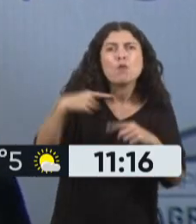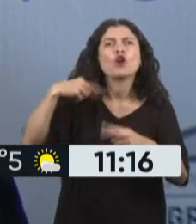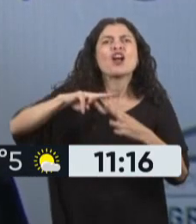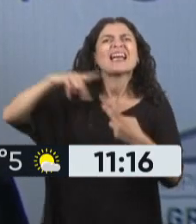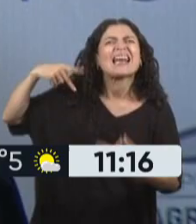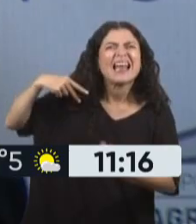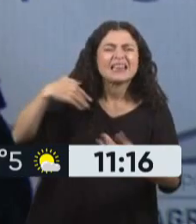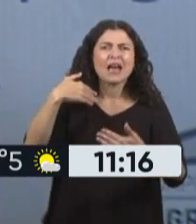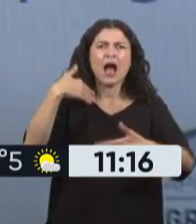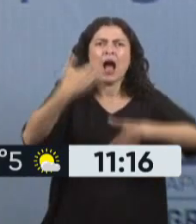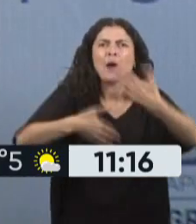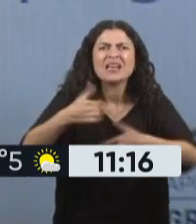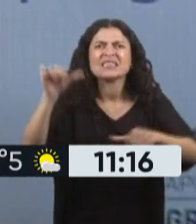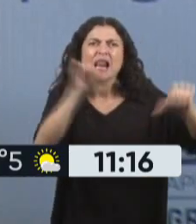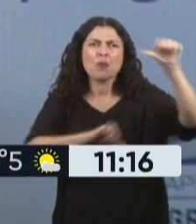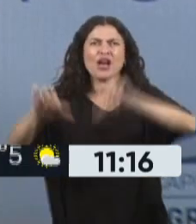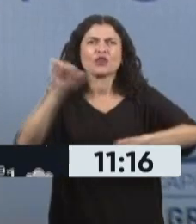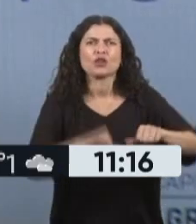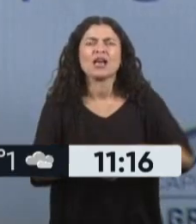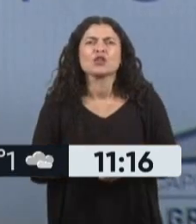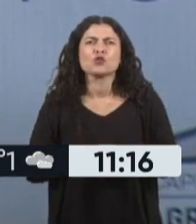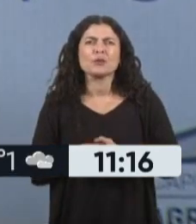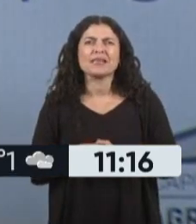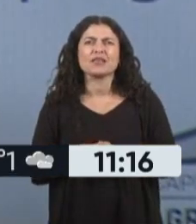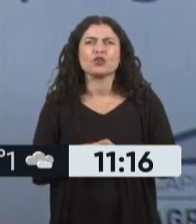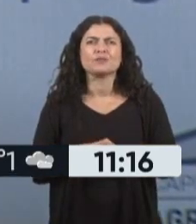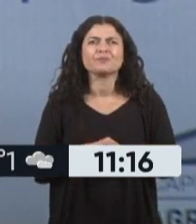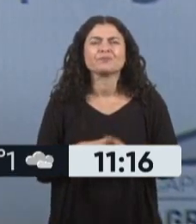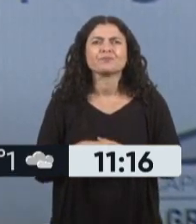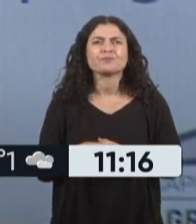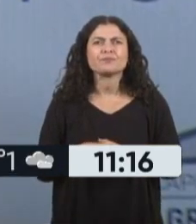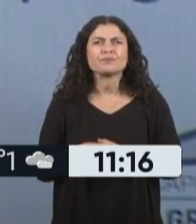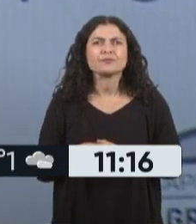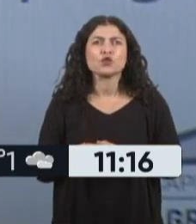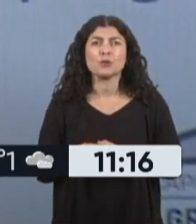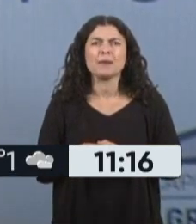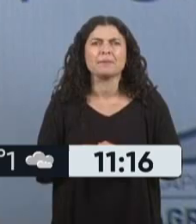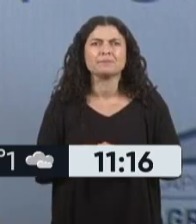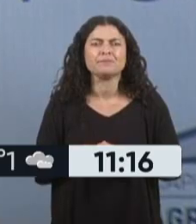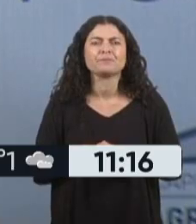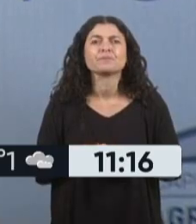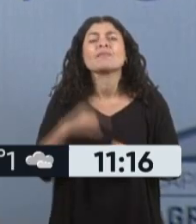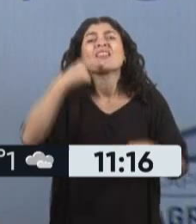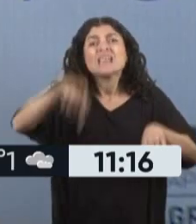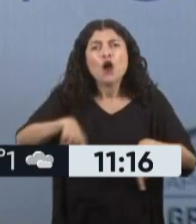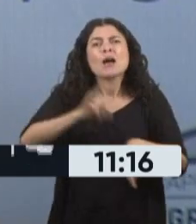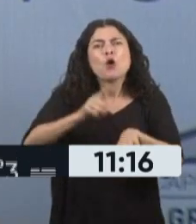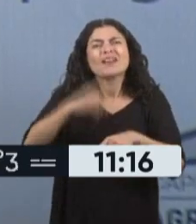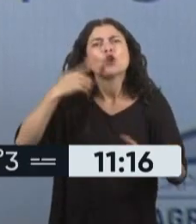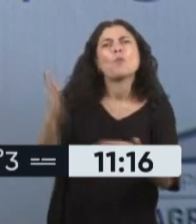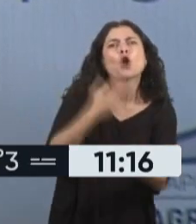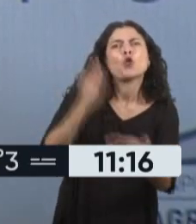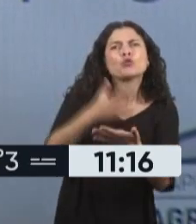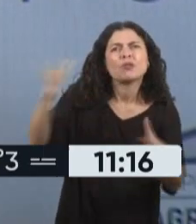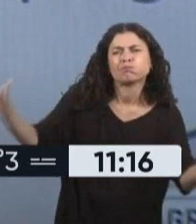Argentina siempre fue una orgullosa protagonista, es que hoy podemos producir alimentos para 500 millones de seres humanos,